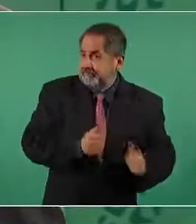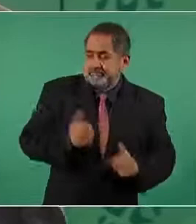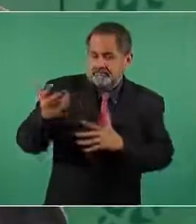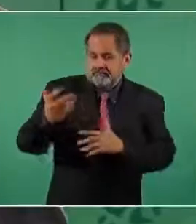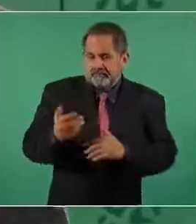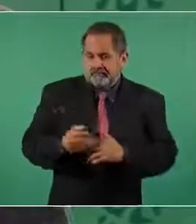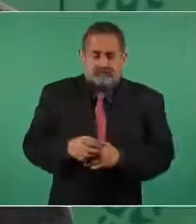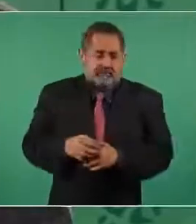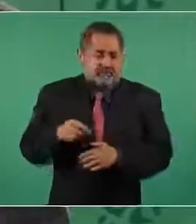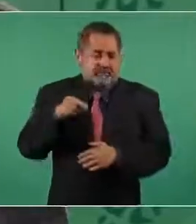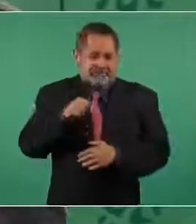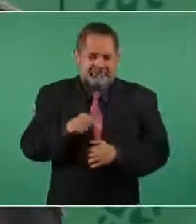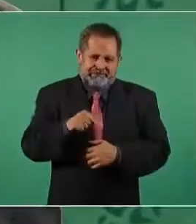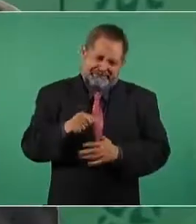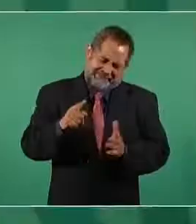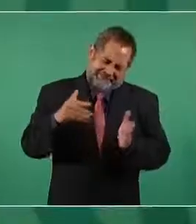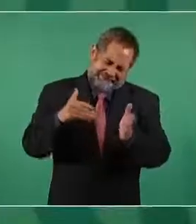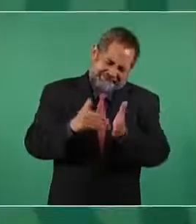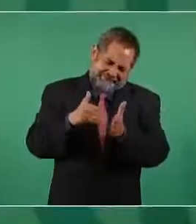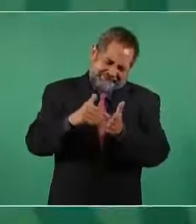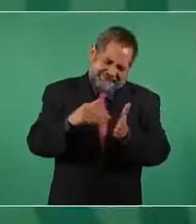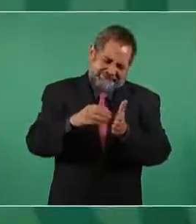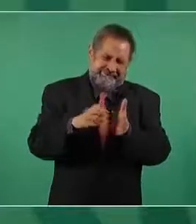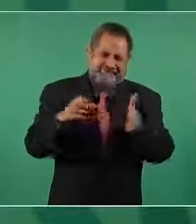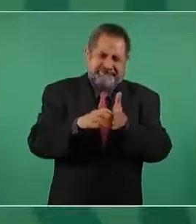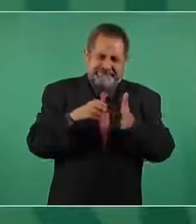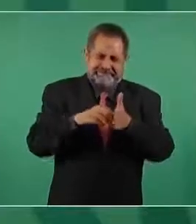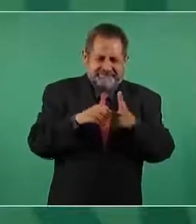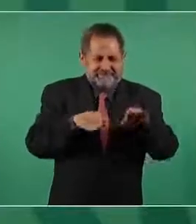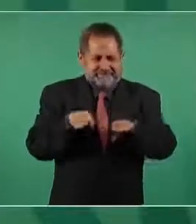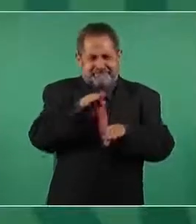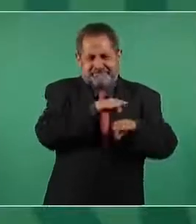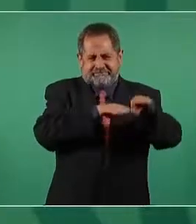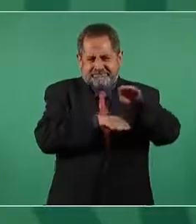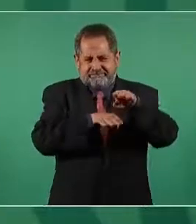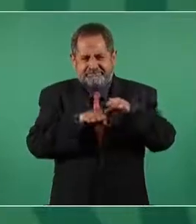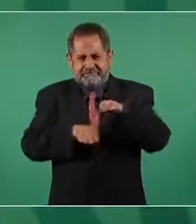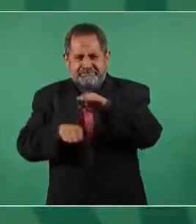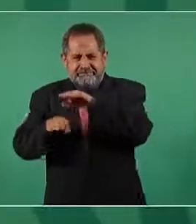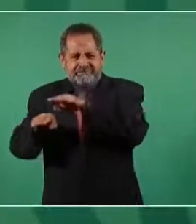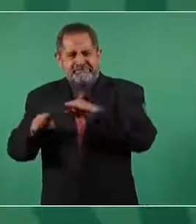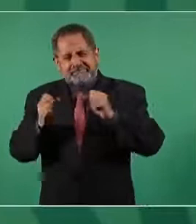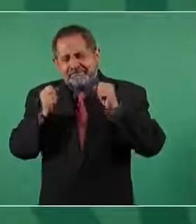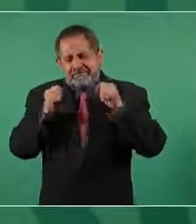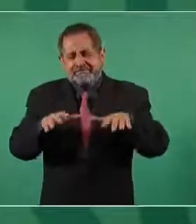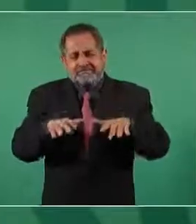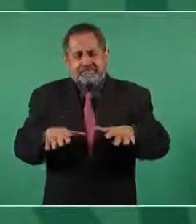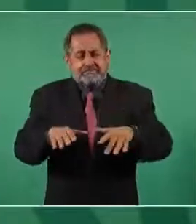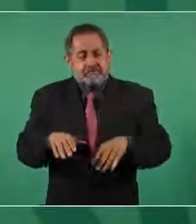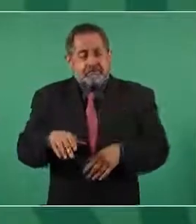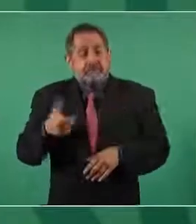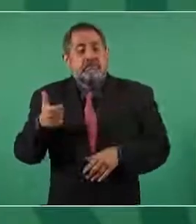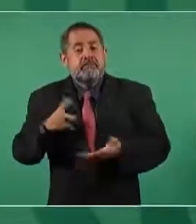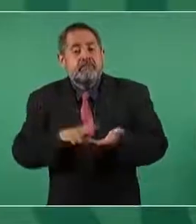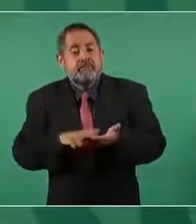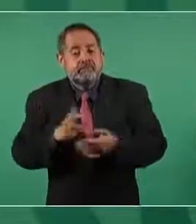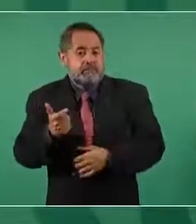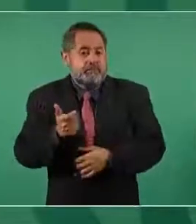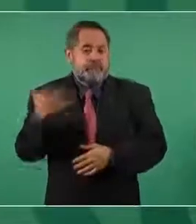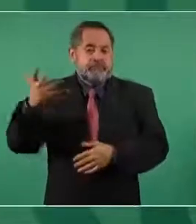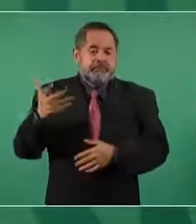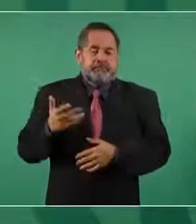Y son miles de cajas en cada embarcación. Entonces, está aumentando el precio, se